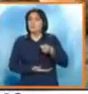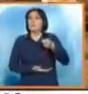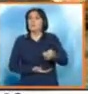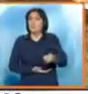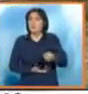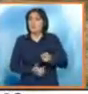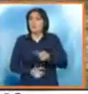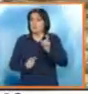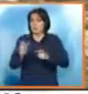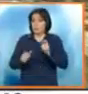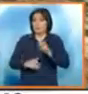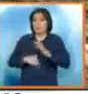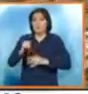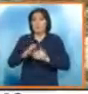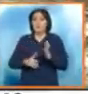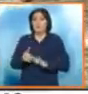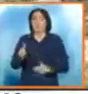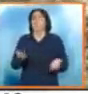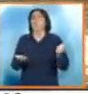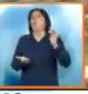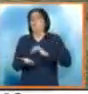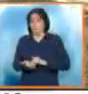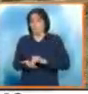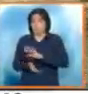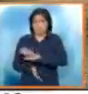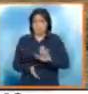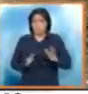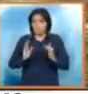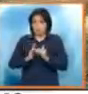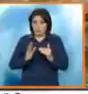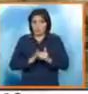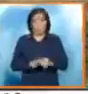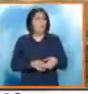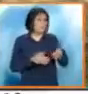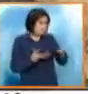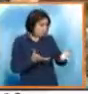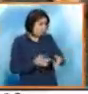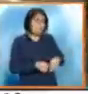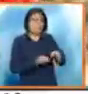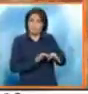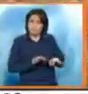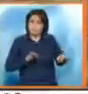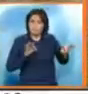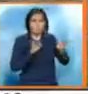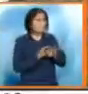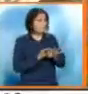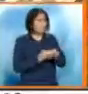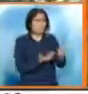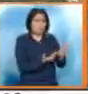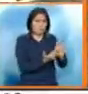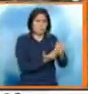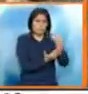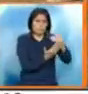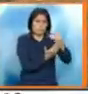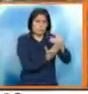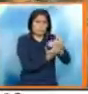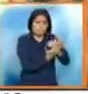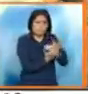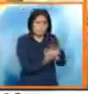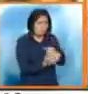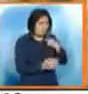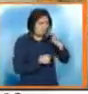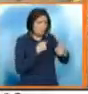estas personas construir nuevamente sus viviendas. Efectivamente, Vanessa, es importantísimo el empadronamiento, por lo que yo te comentaba,